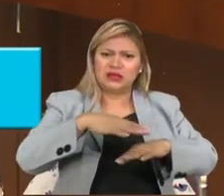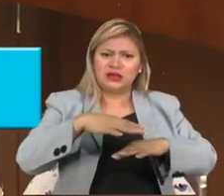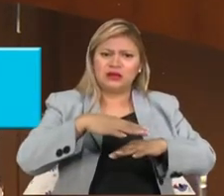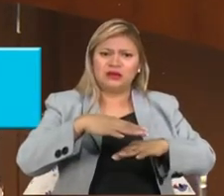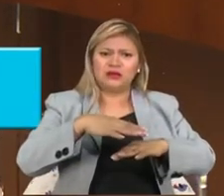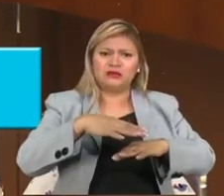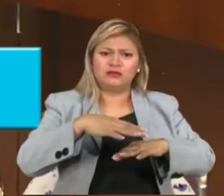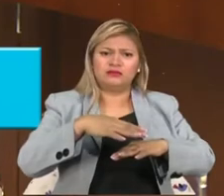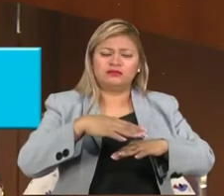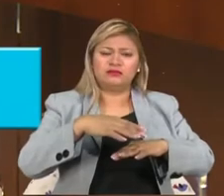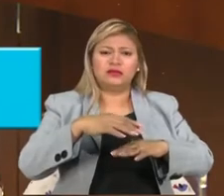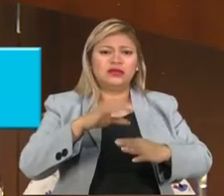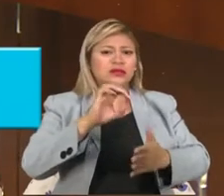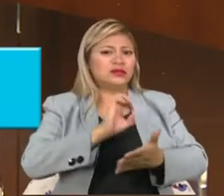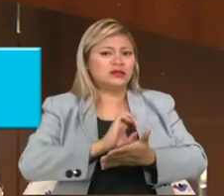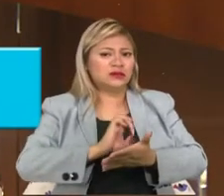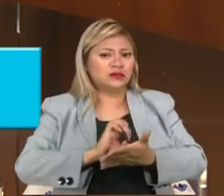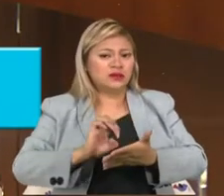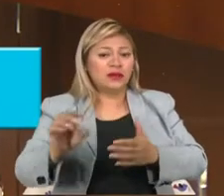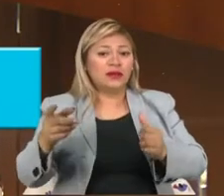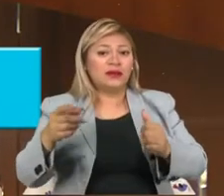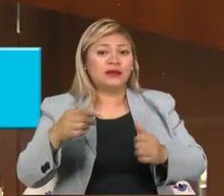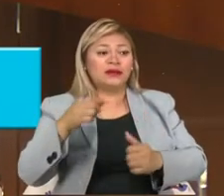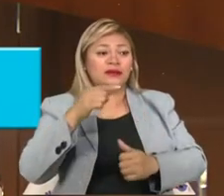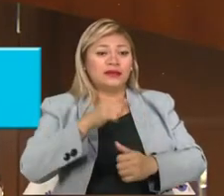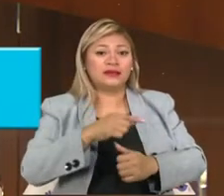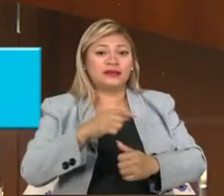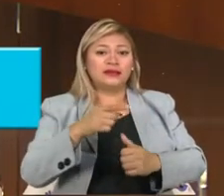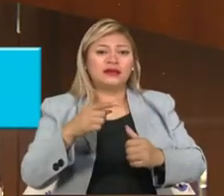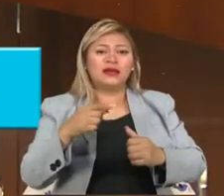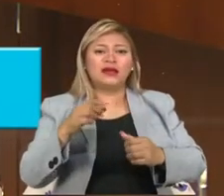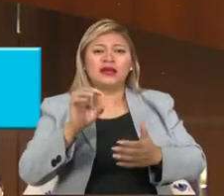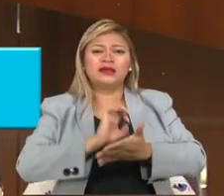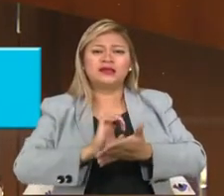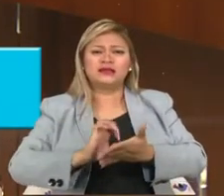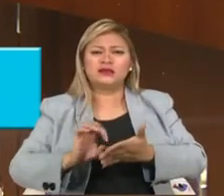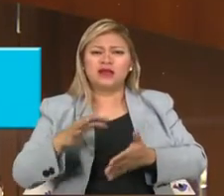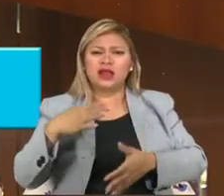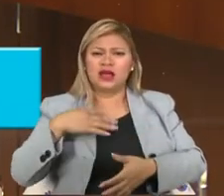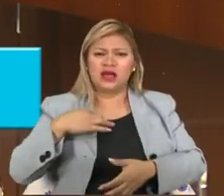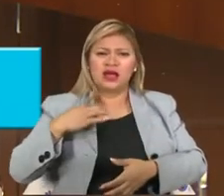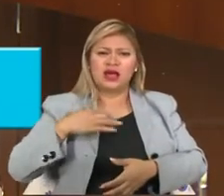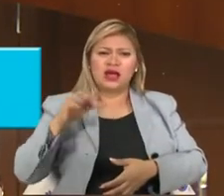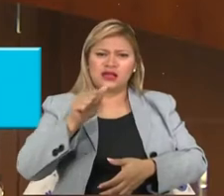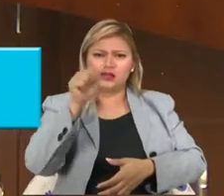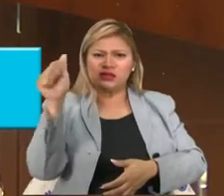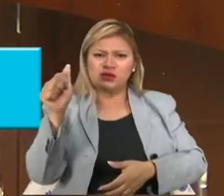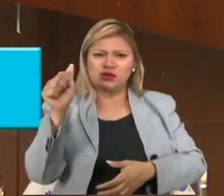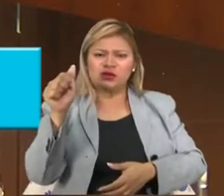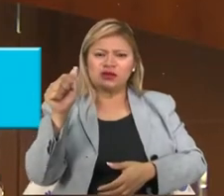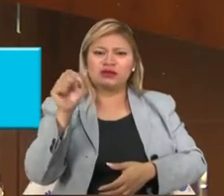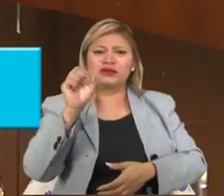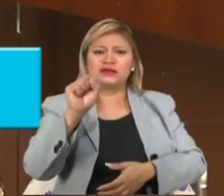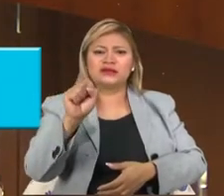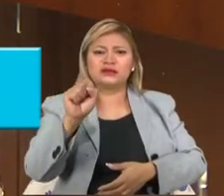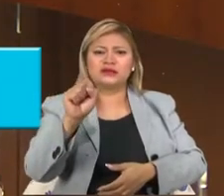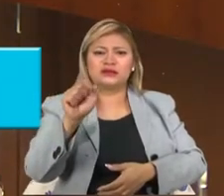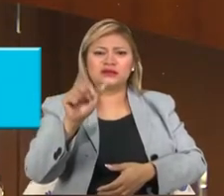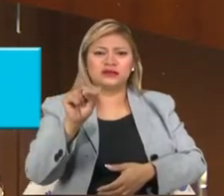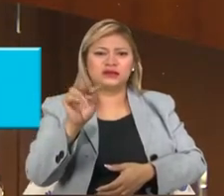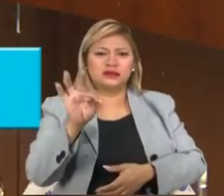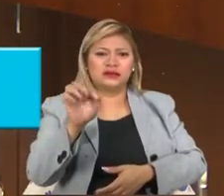de colegios del primer ciclo Santa Librada. Hemos estado en comunicación constante con